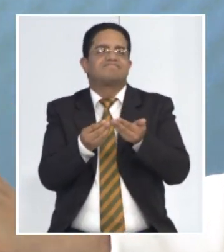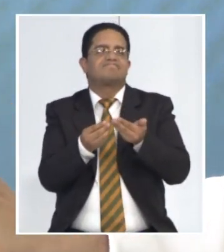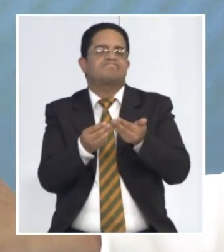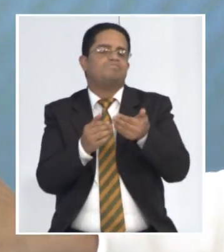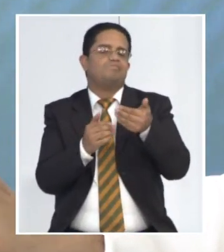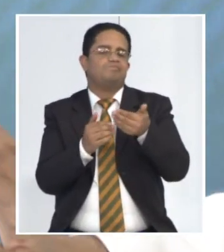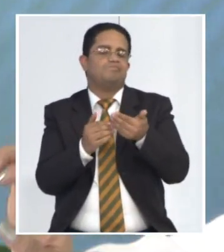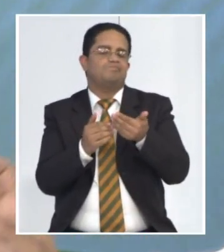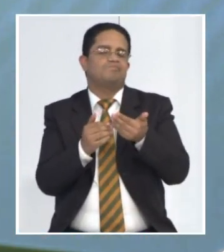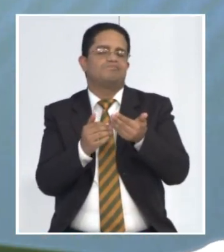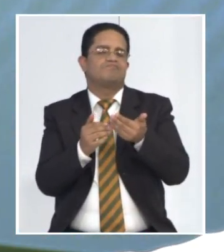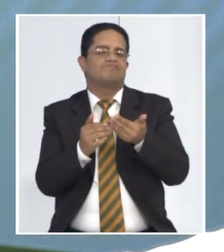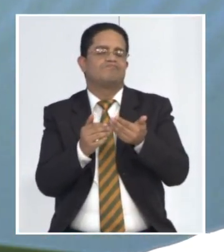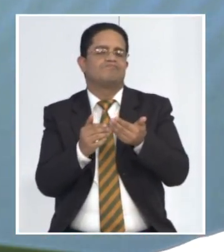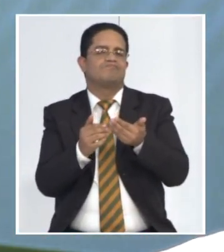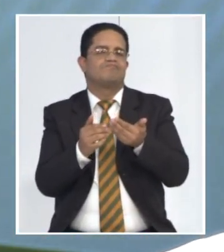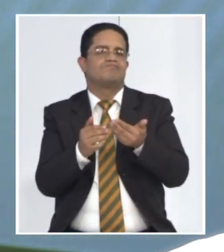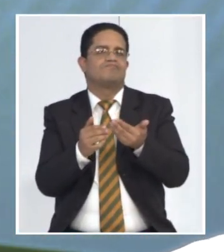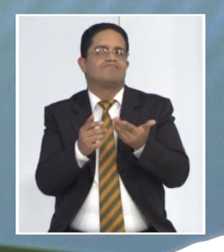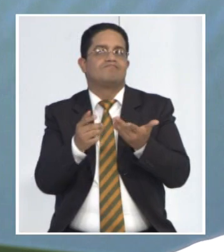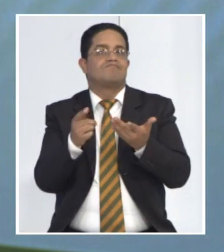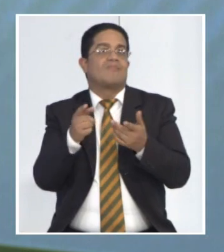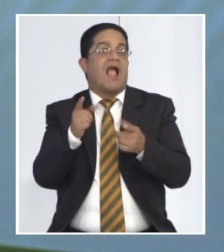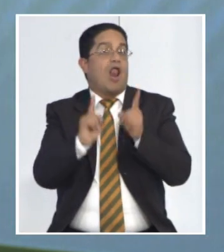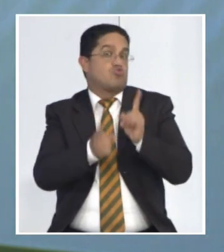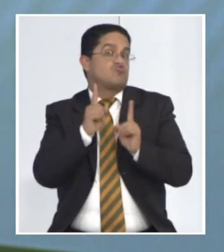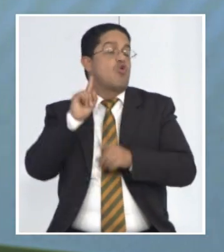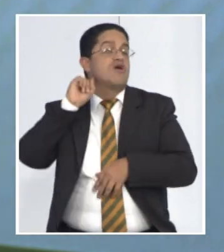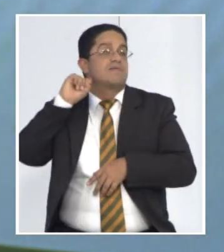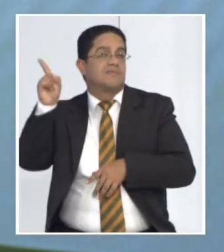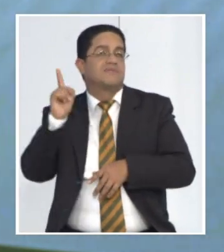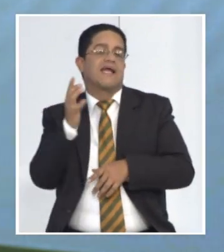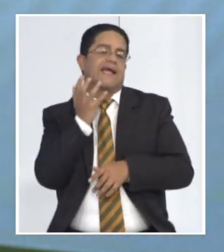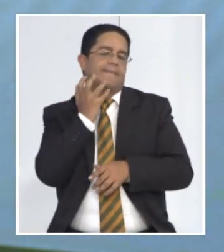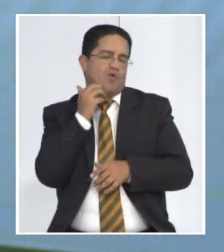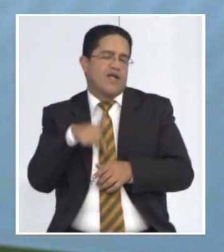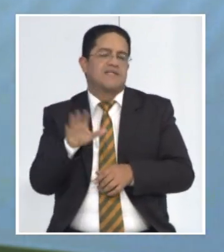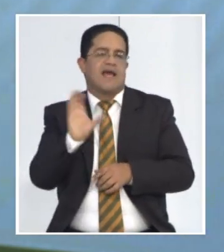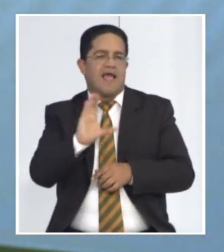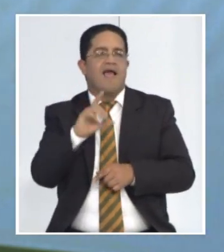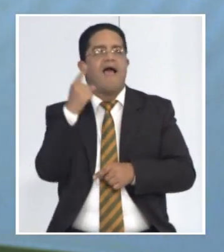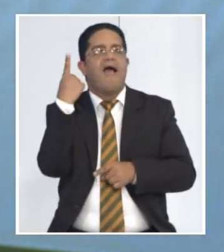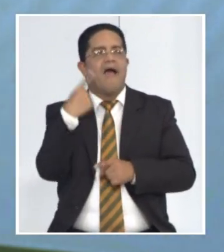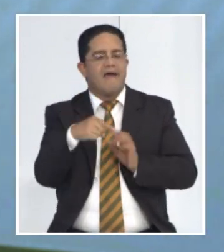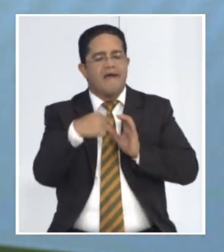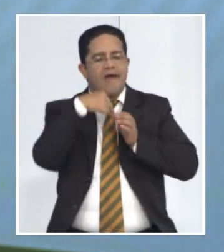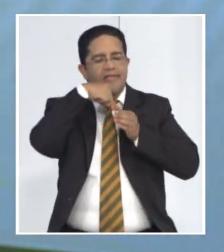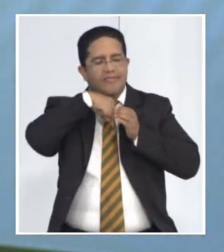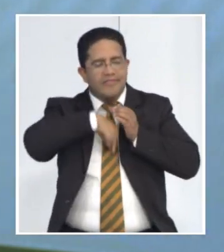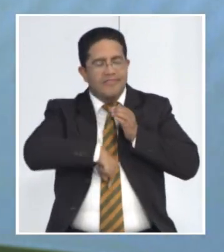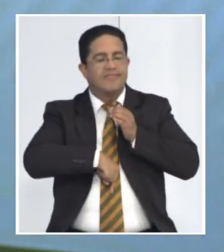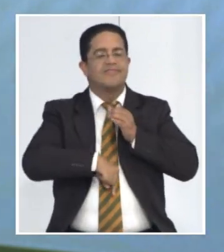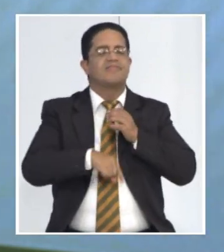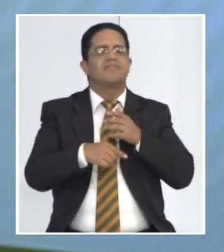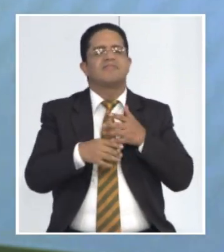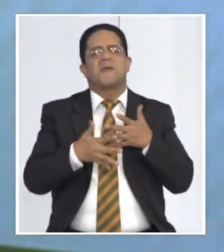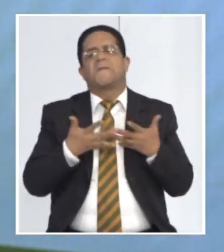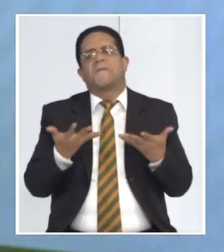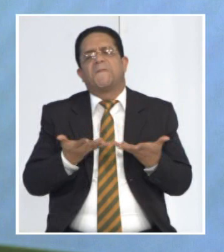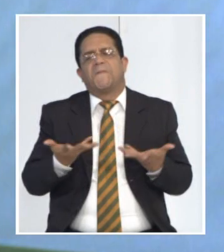vienen, que están sonando mucho como balones intragástricos, por ejemplo. Luego tenemos tratamiento endoscópico para la acalasia,